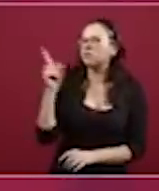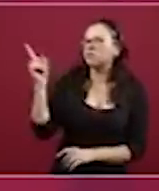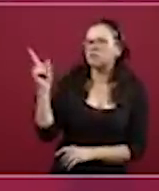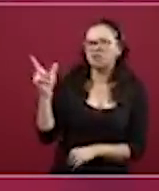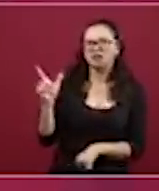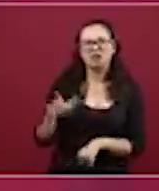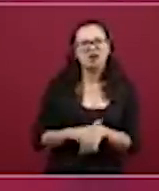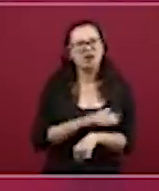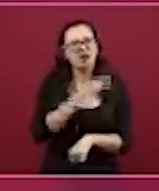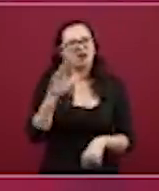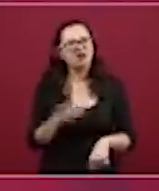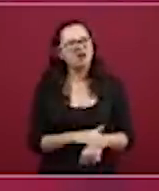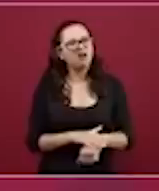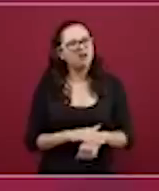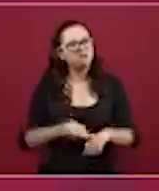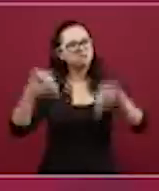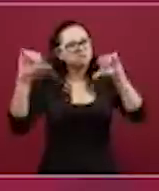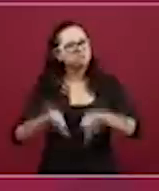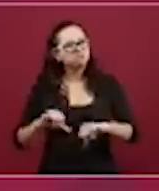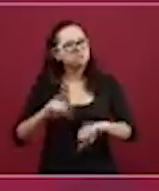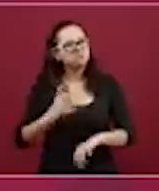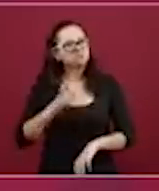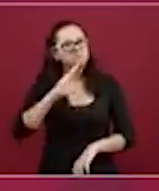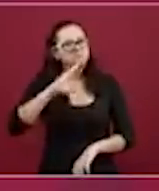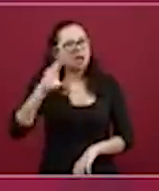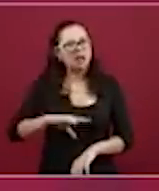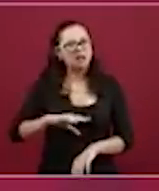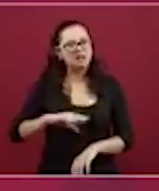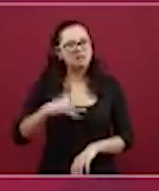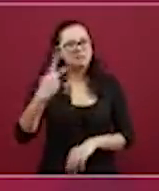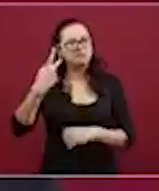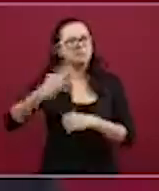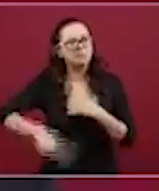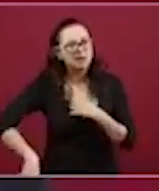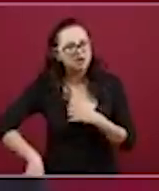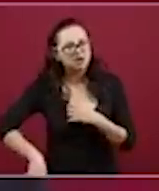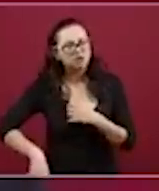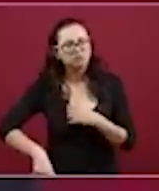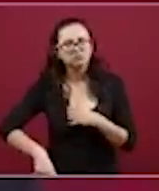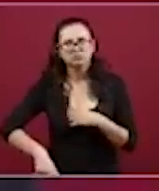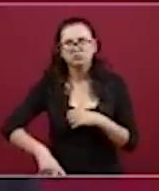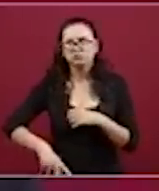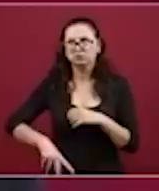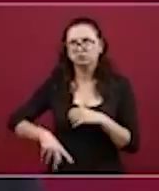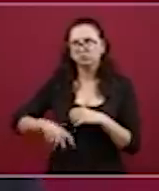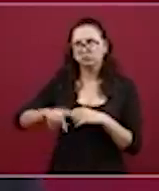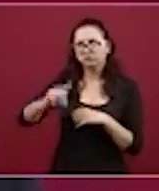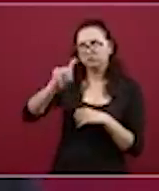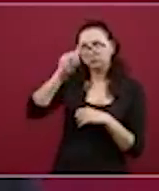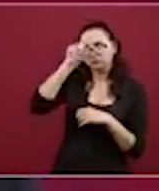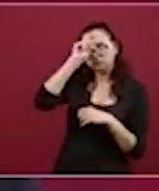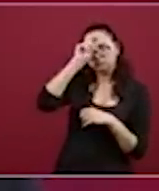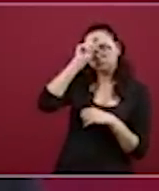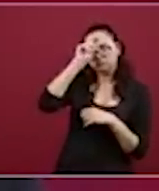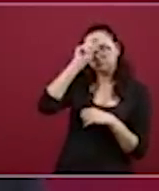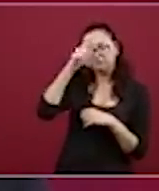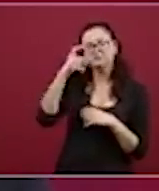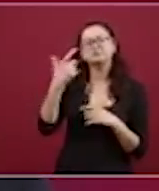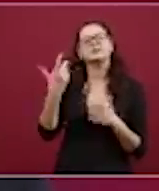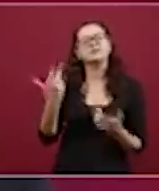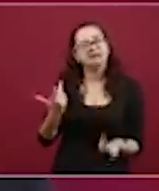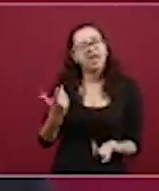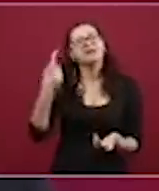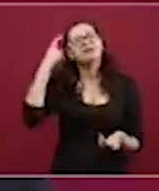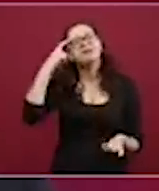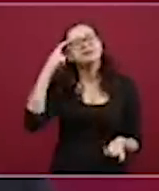califica en riesgo a Pemex. Yo creo que